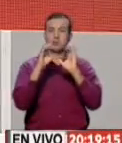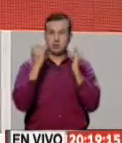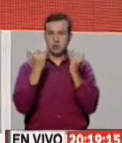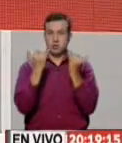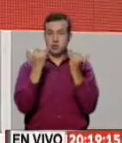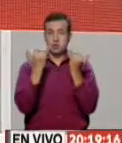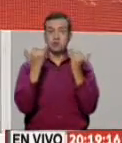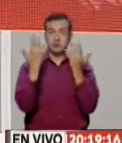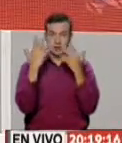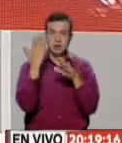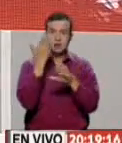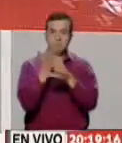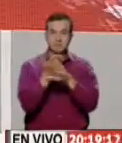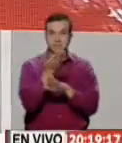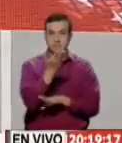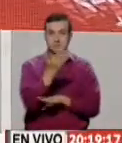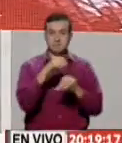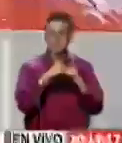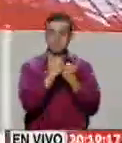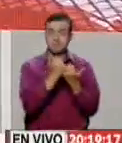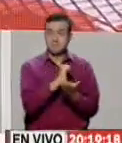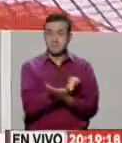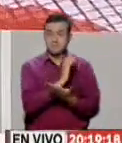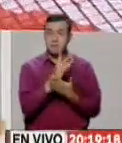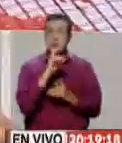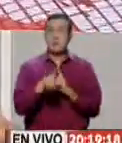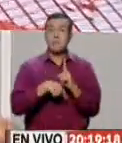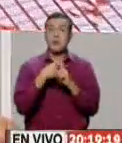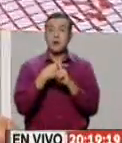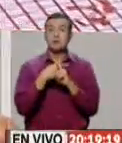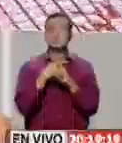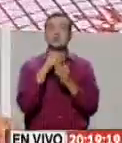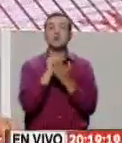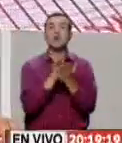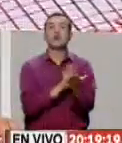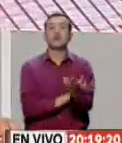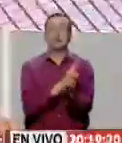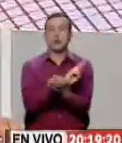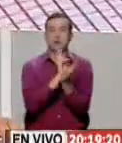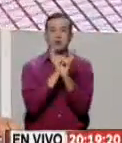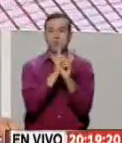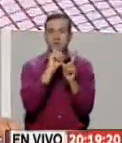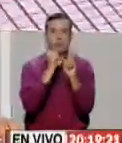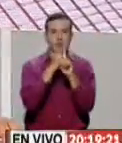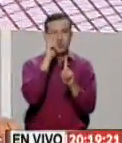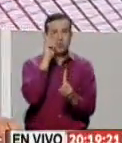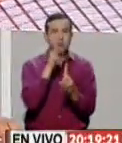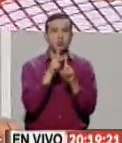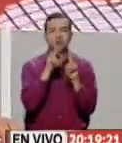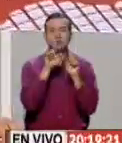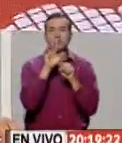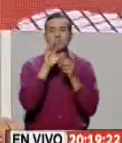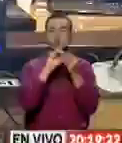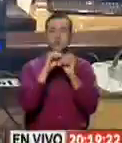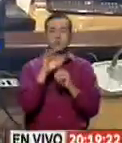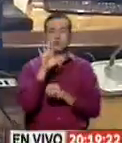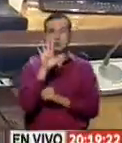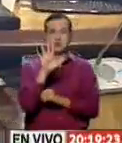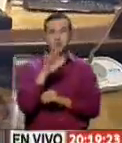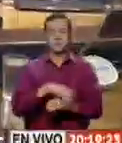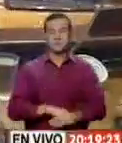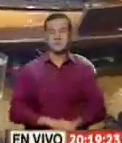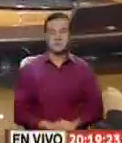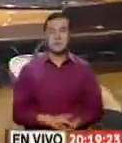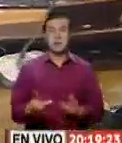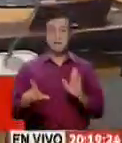este viernes a la Asamblea Nacional. Además, se presentó un proyecto reformatorio exclusivo para el artículo 5.